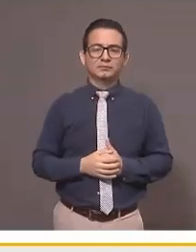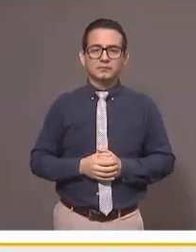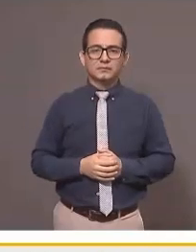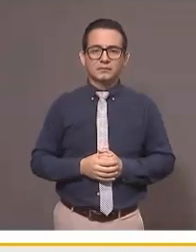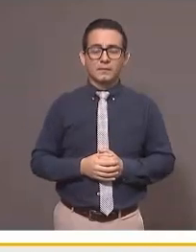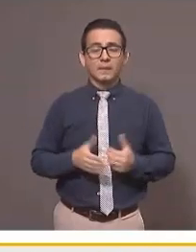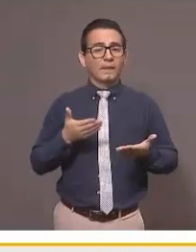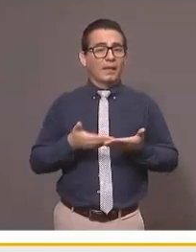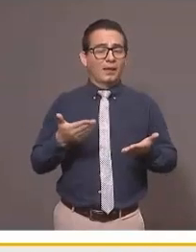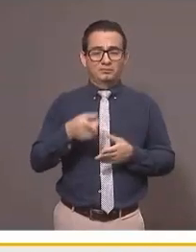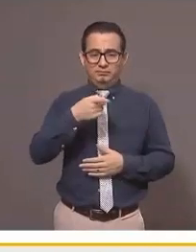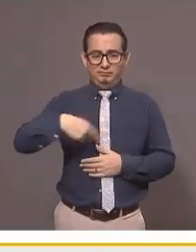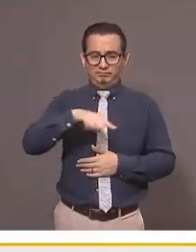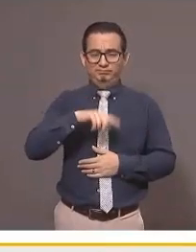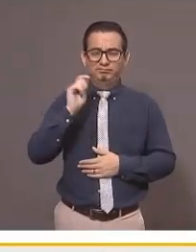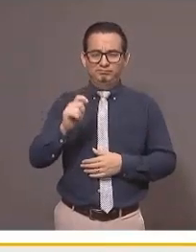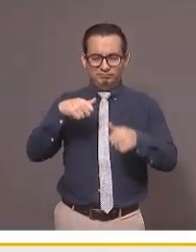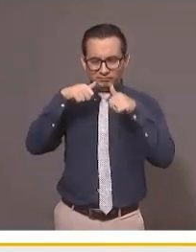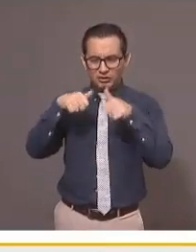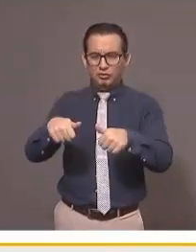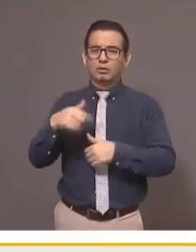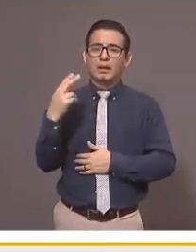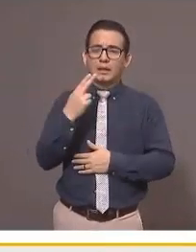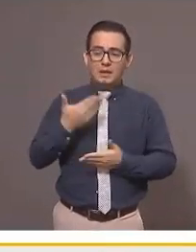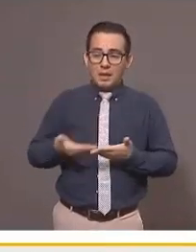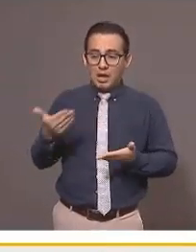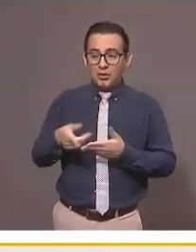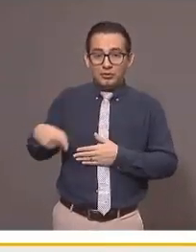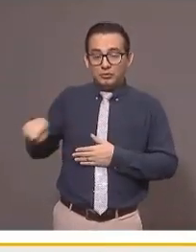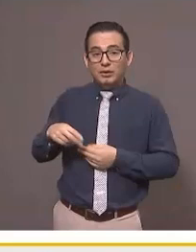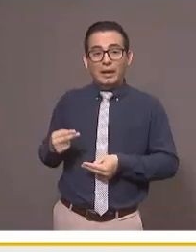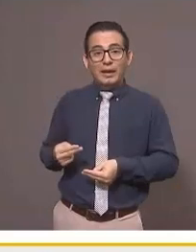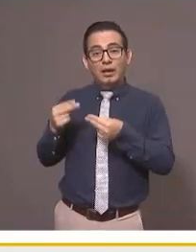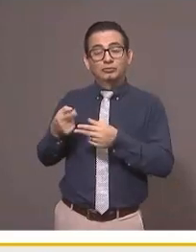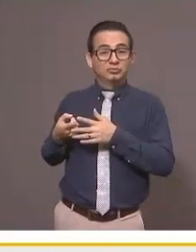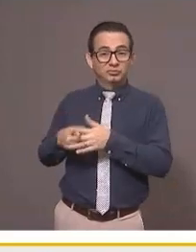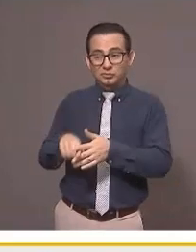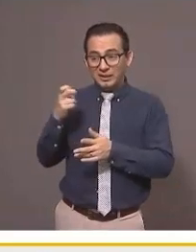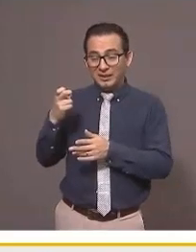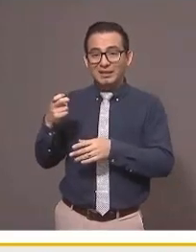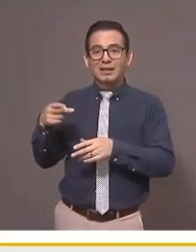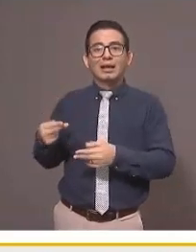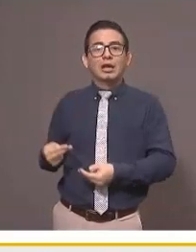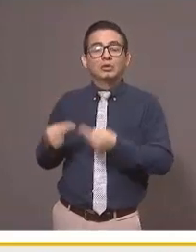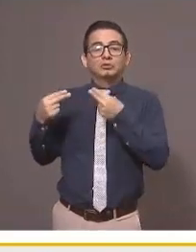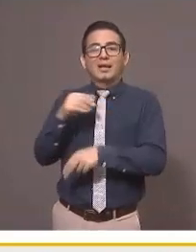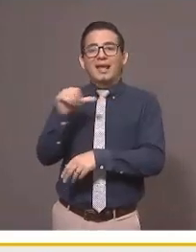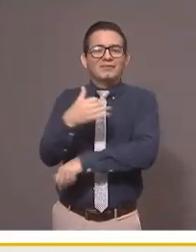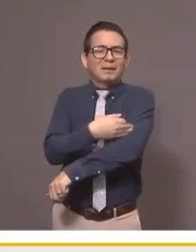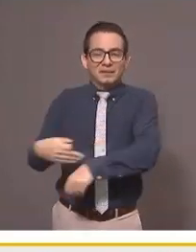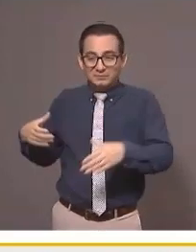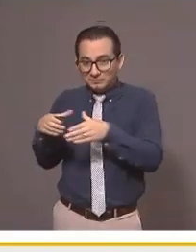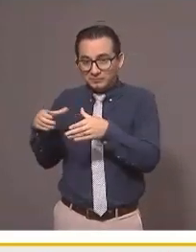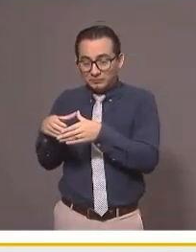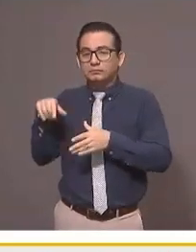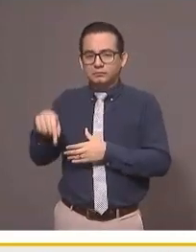mica tiene que partir de los negocios locales de la microeconomía de los negocios familiares lo primero que vamos a hacer a